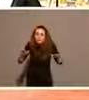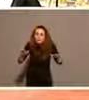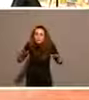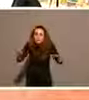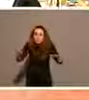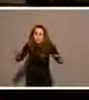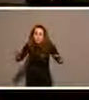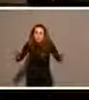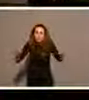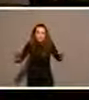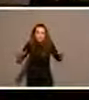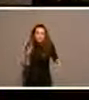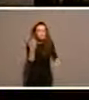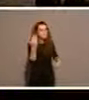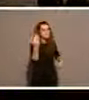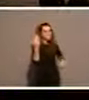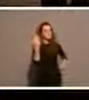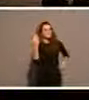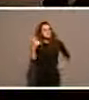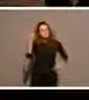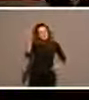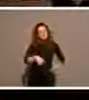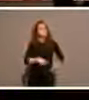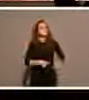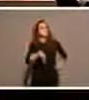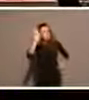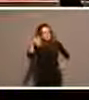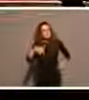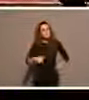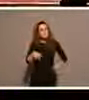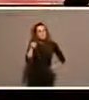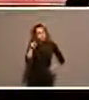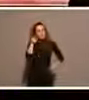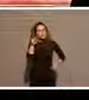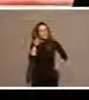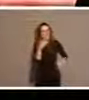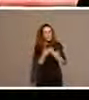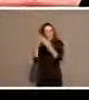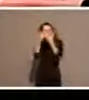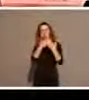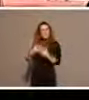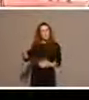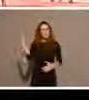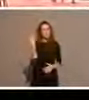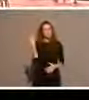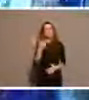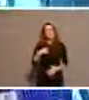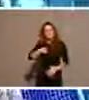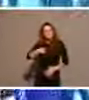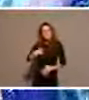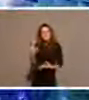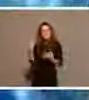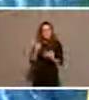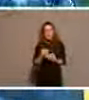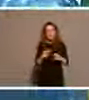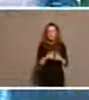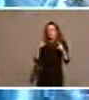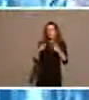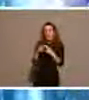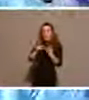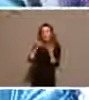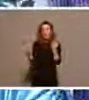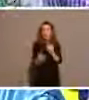escuchar. Véngase pa' acá, a decirle lo que ha de estudiar. Sociales, lenguaje